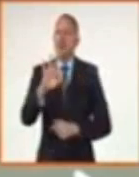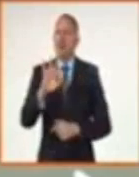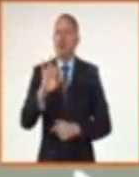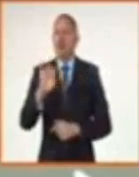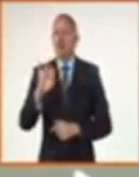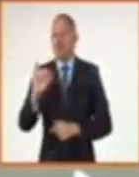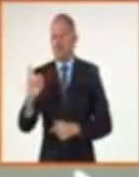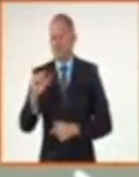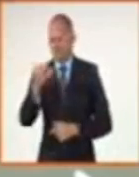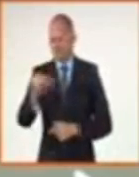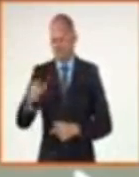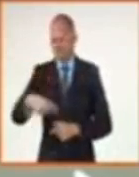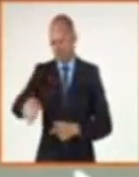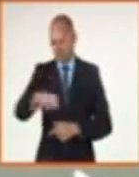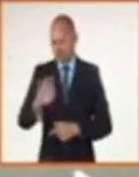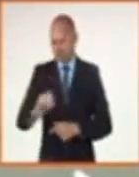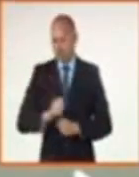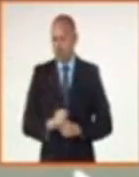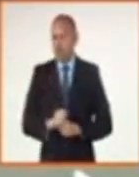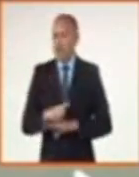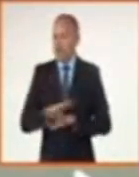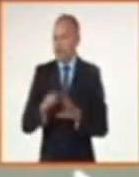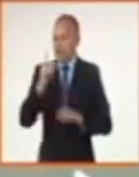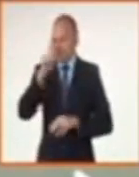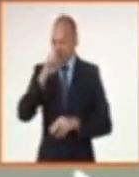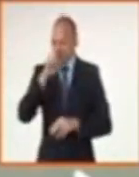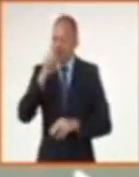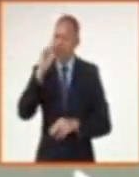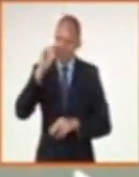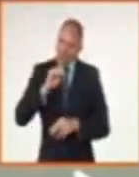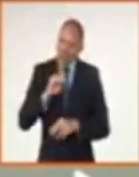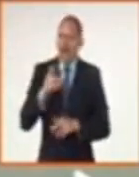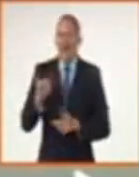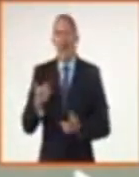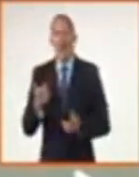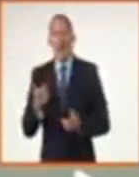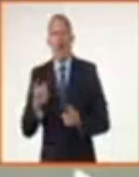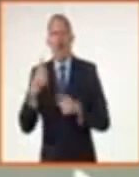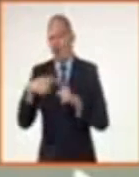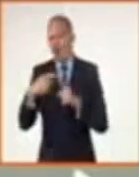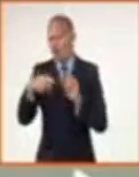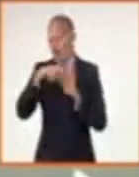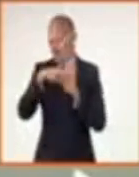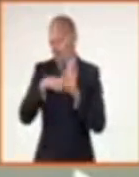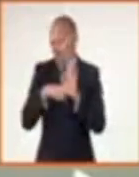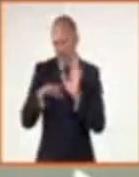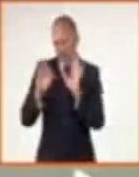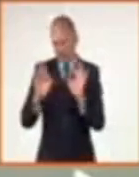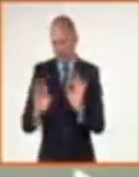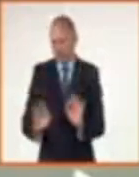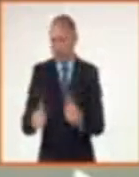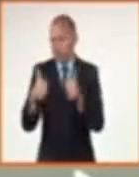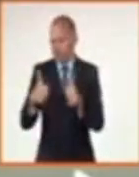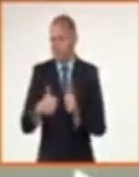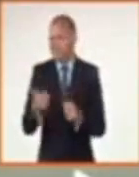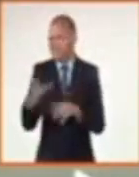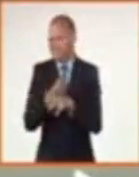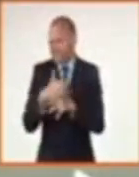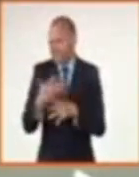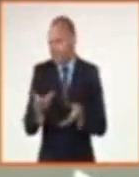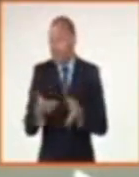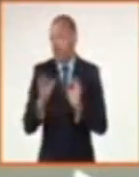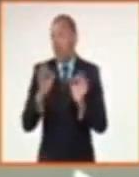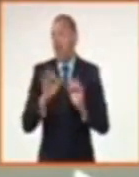6.164.876 cubanos, con los requisitos legales establecidos según la ley electoral, lo que representa el